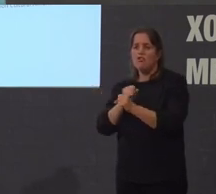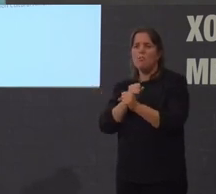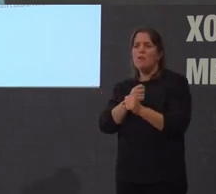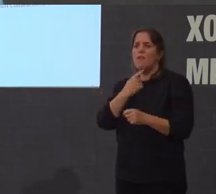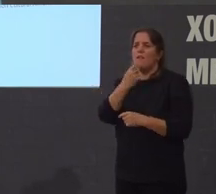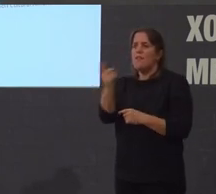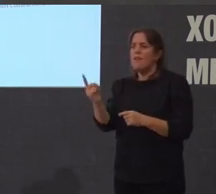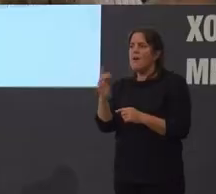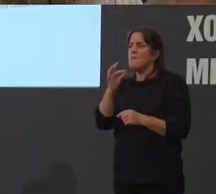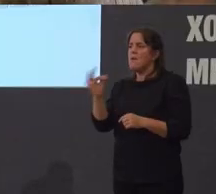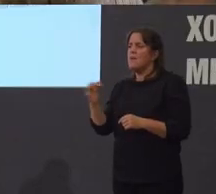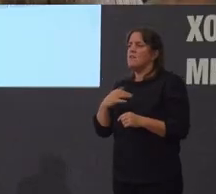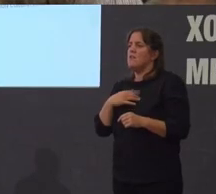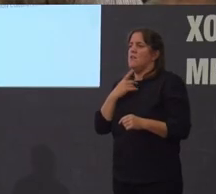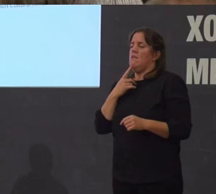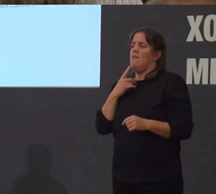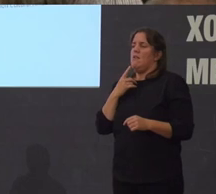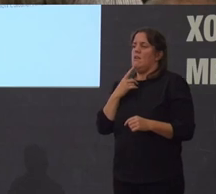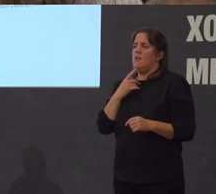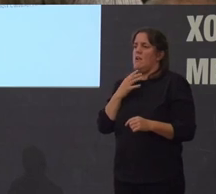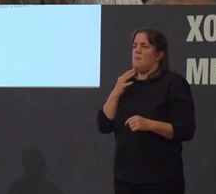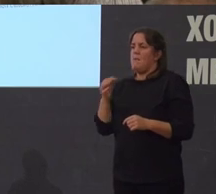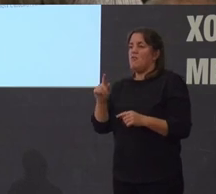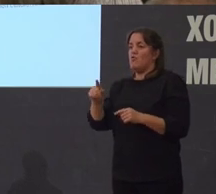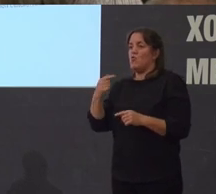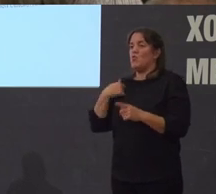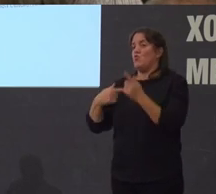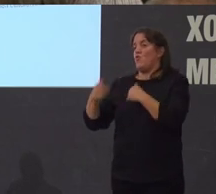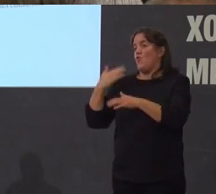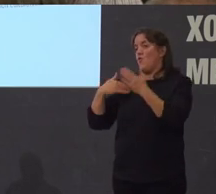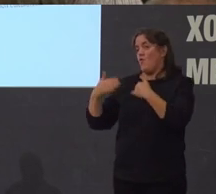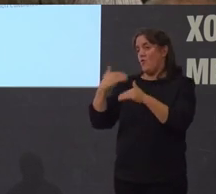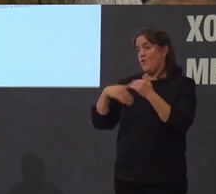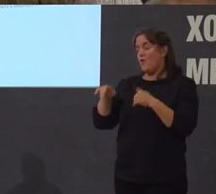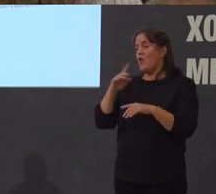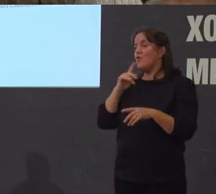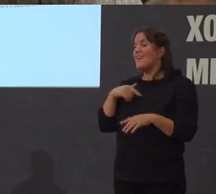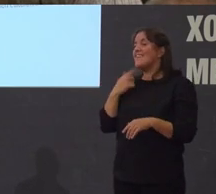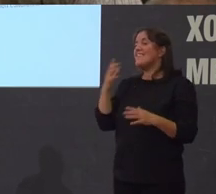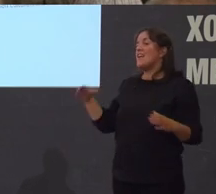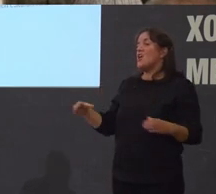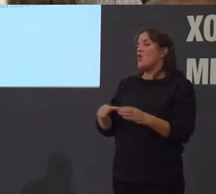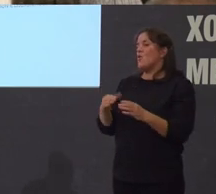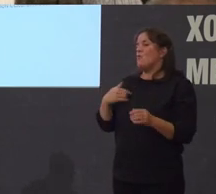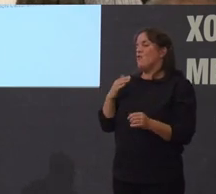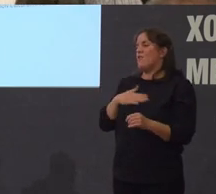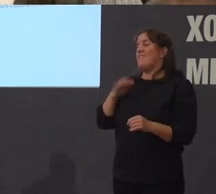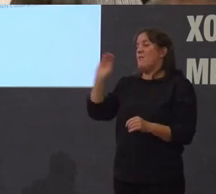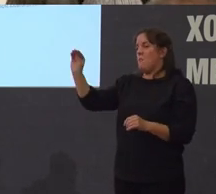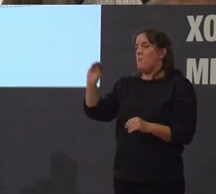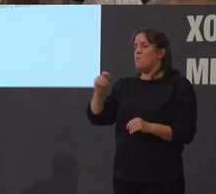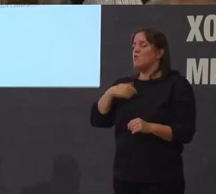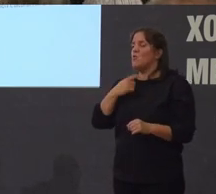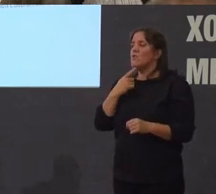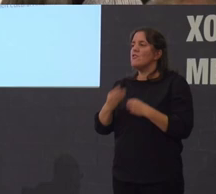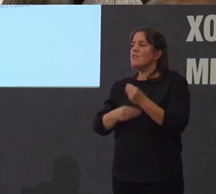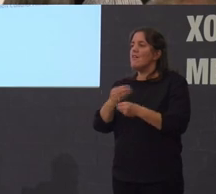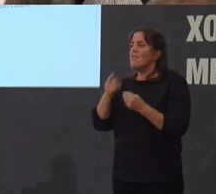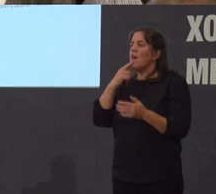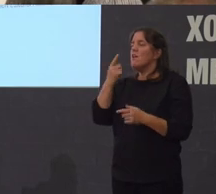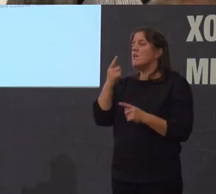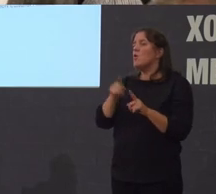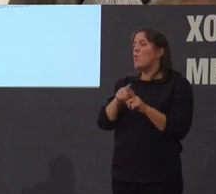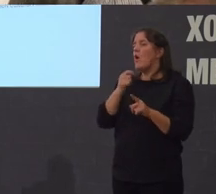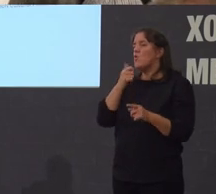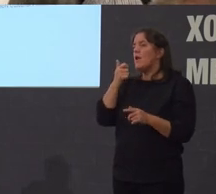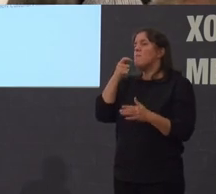palabra y así a sus antecedentes durante el funesto frente popular procedía a meter en una